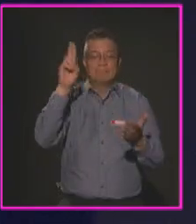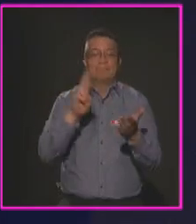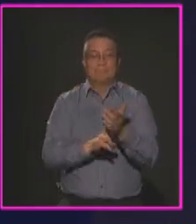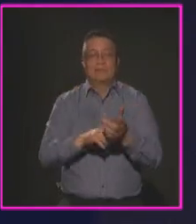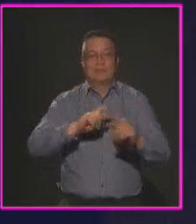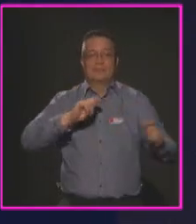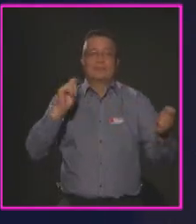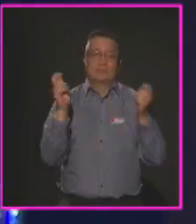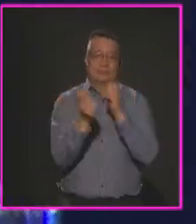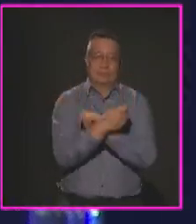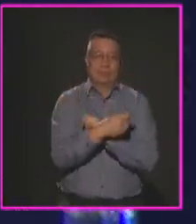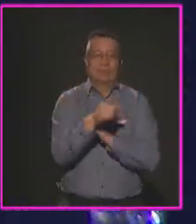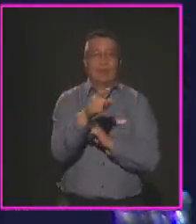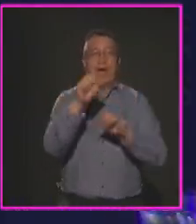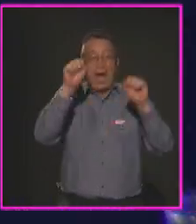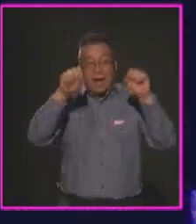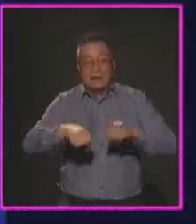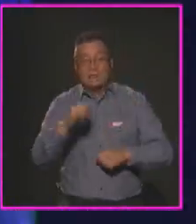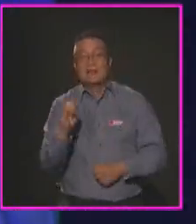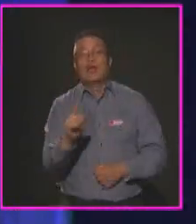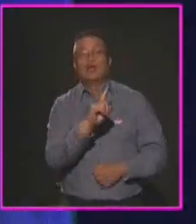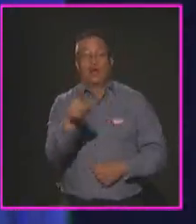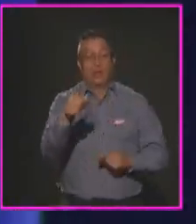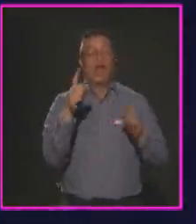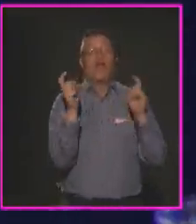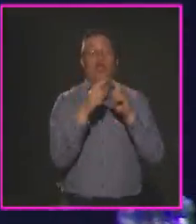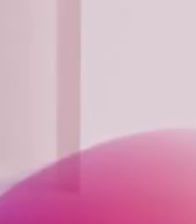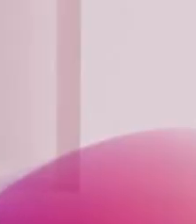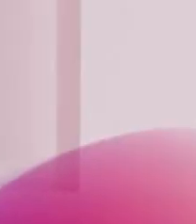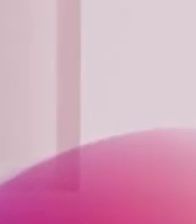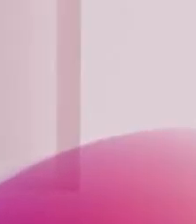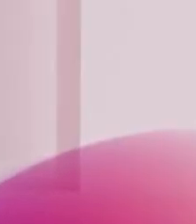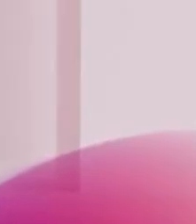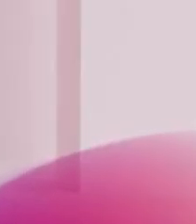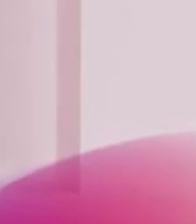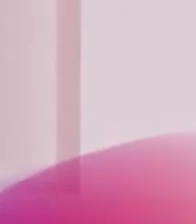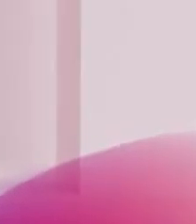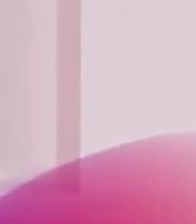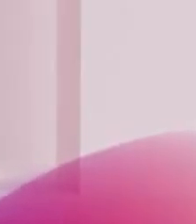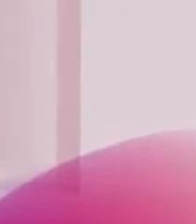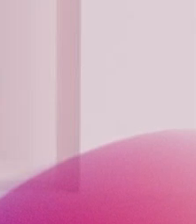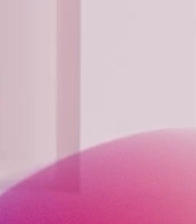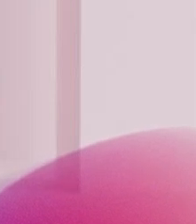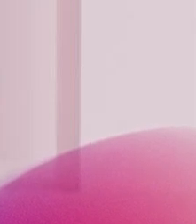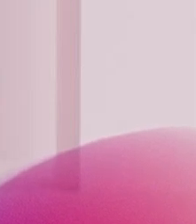que vamos a aceptarlo o no. Ahí está mi información de contacto. Muchas gracias.